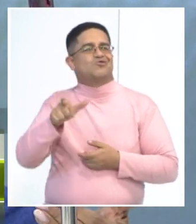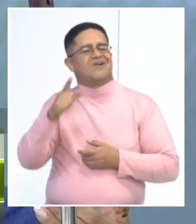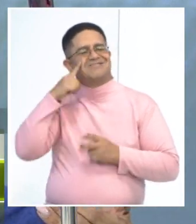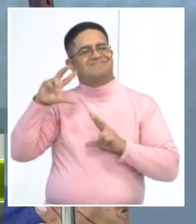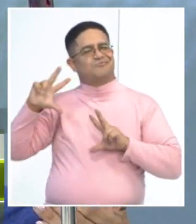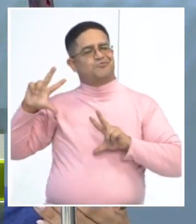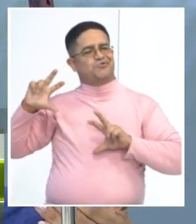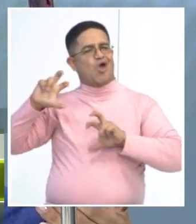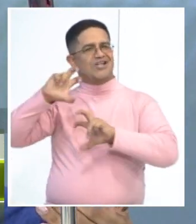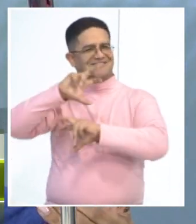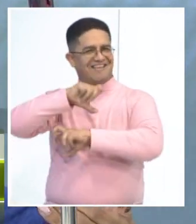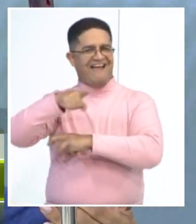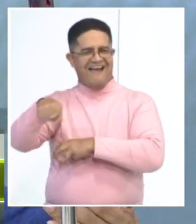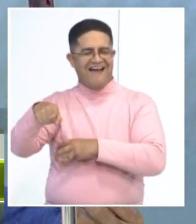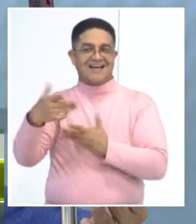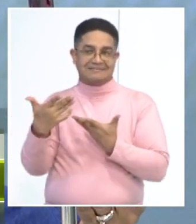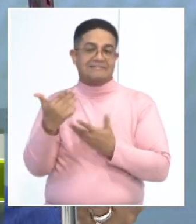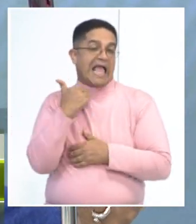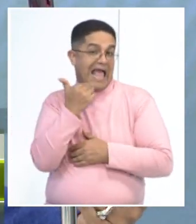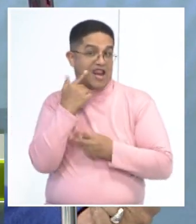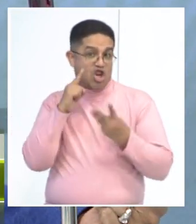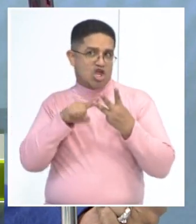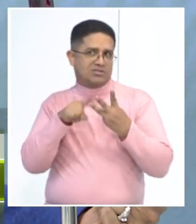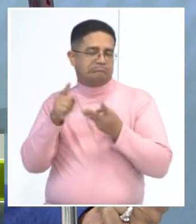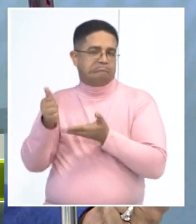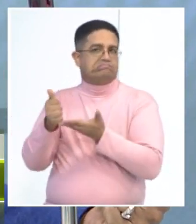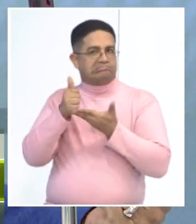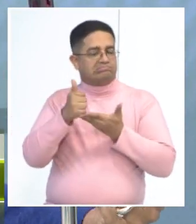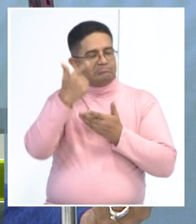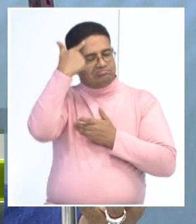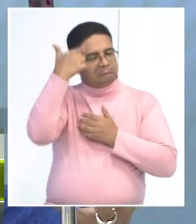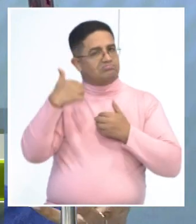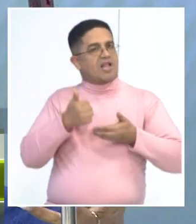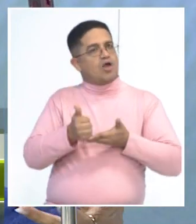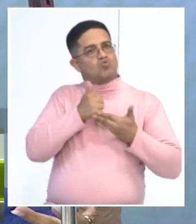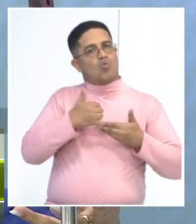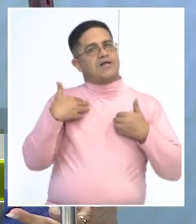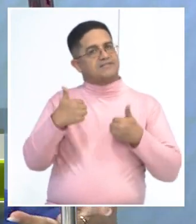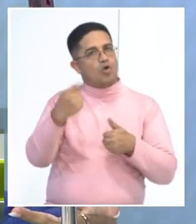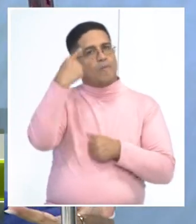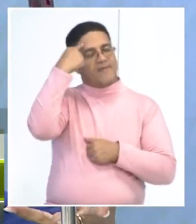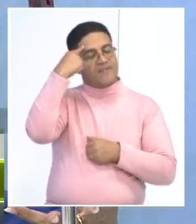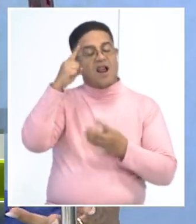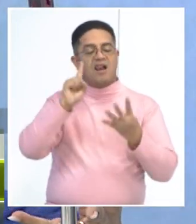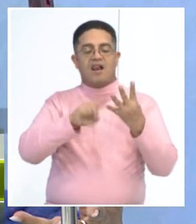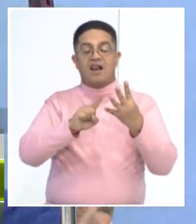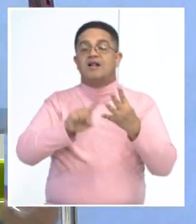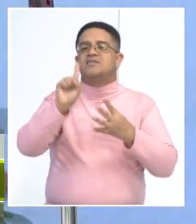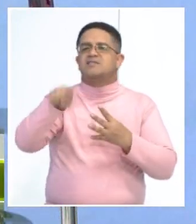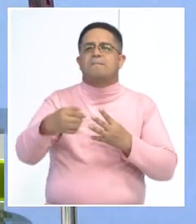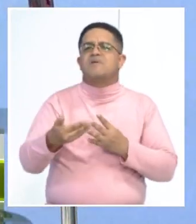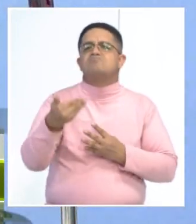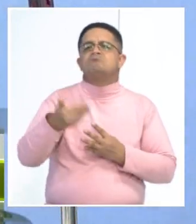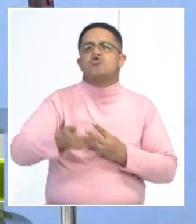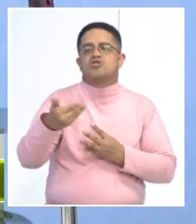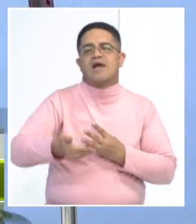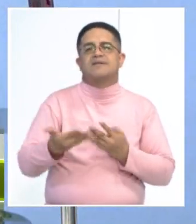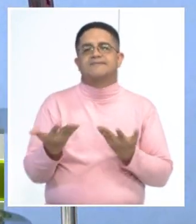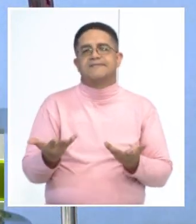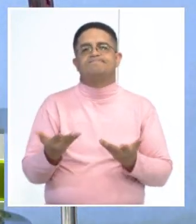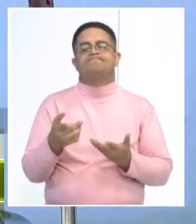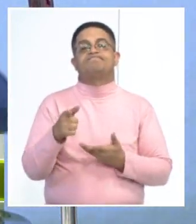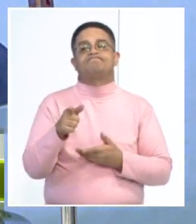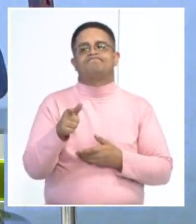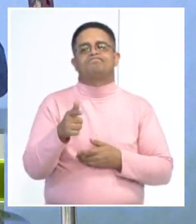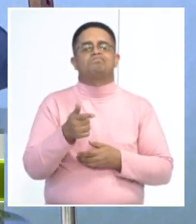vida. Eso sería un punto a favor de la salud mental. Otra cosa importante es cosechar. Nosotros podemos, es más